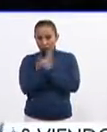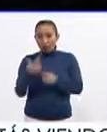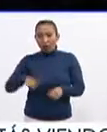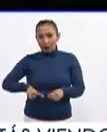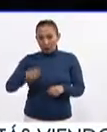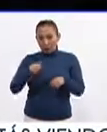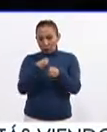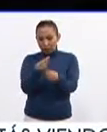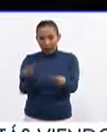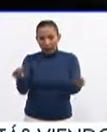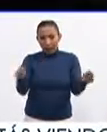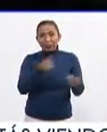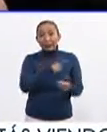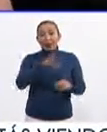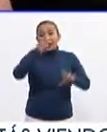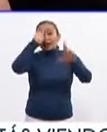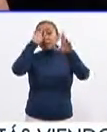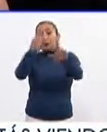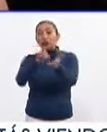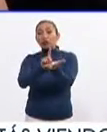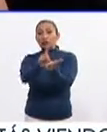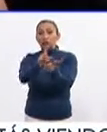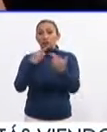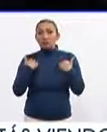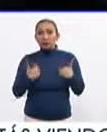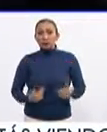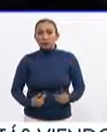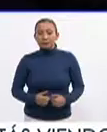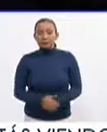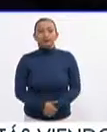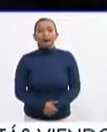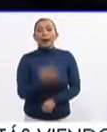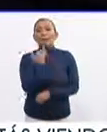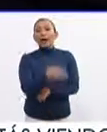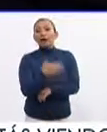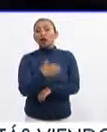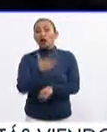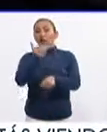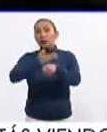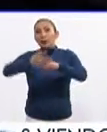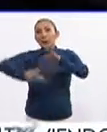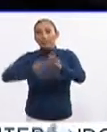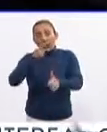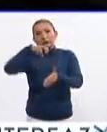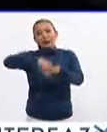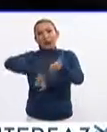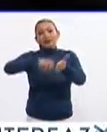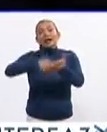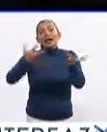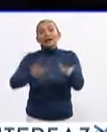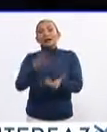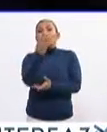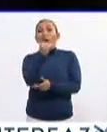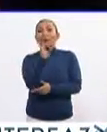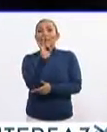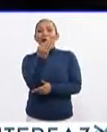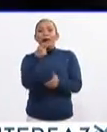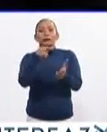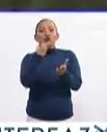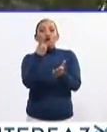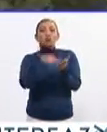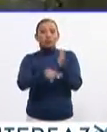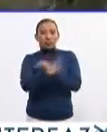el Estado debe ser el respeto a los derechos humanos, mientras que la octava reforma se realizó el 9 de febrero